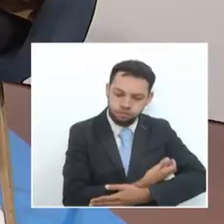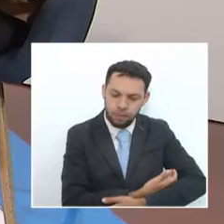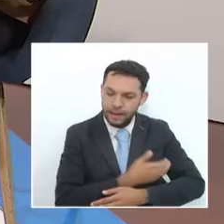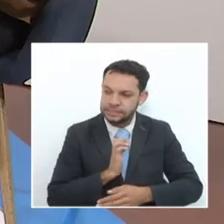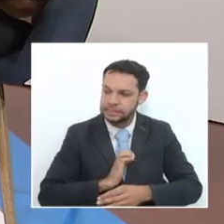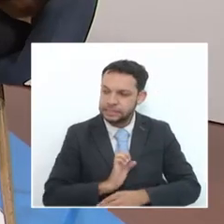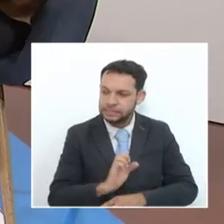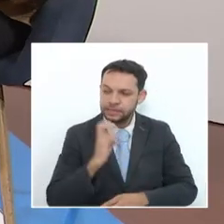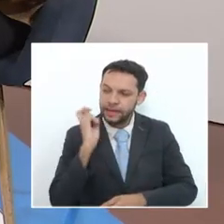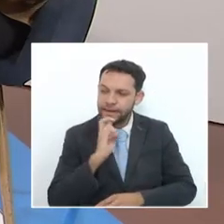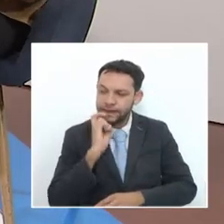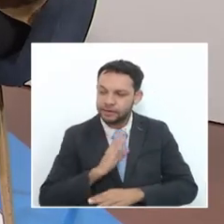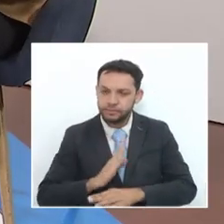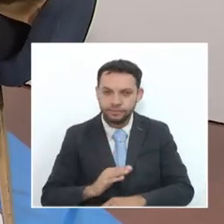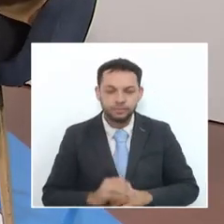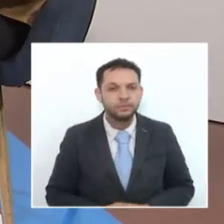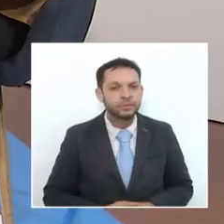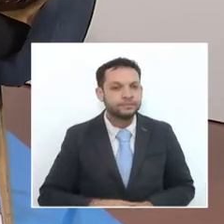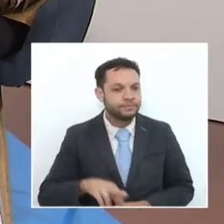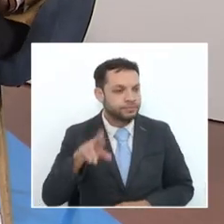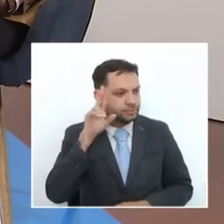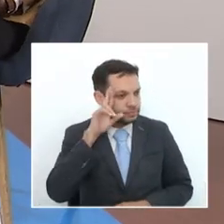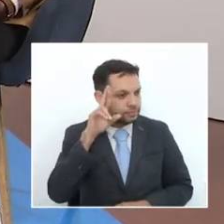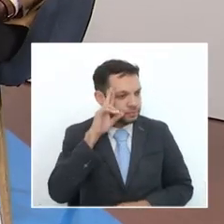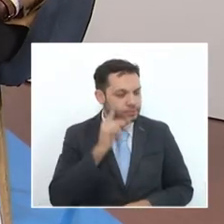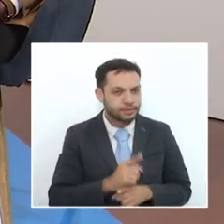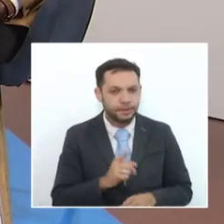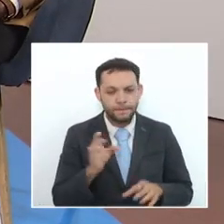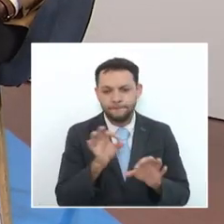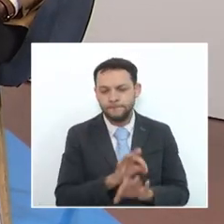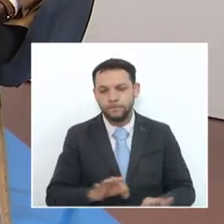y bendiciones. Gracias. Pues sabe que está en el momento preciso